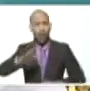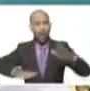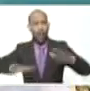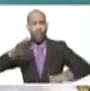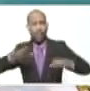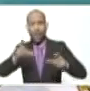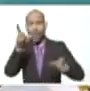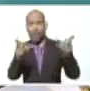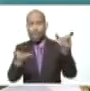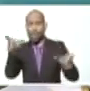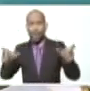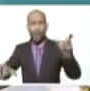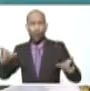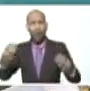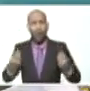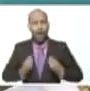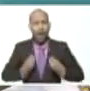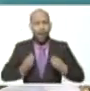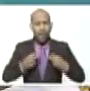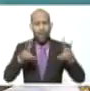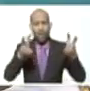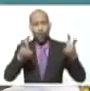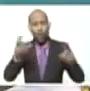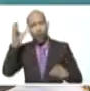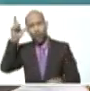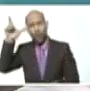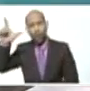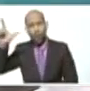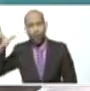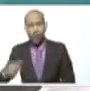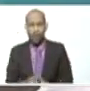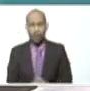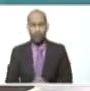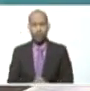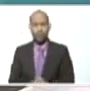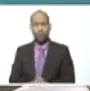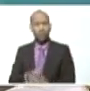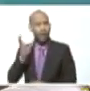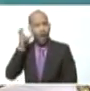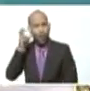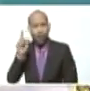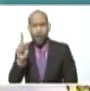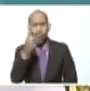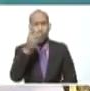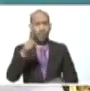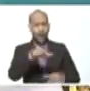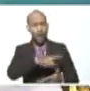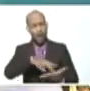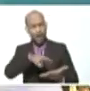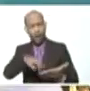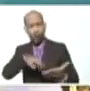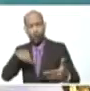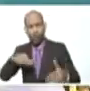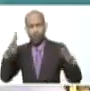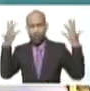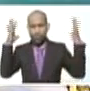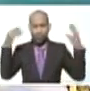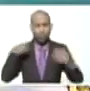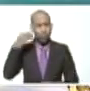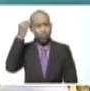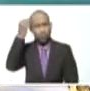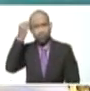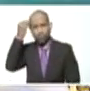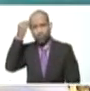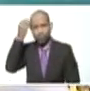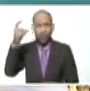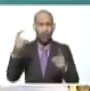de vivir esta nueva lógica. Al escuchar la primera lectura de esta celebración, me imaginé que